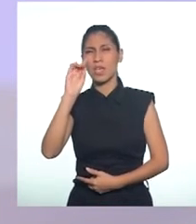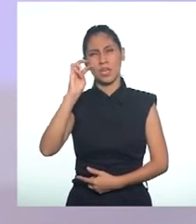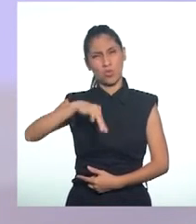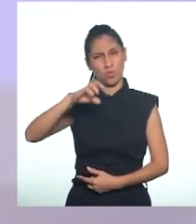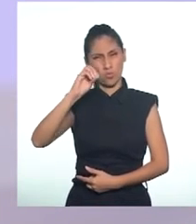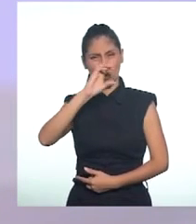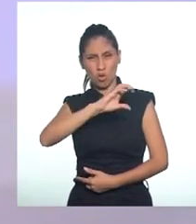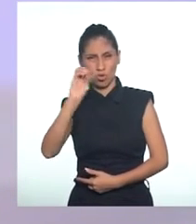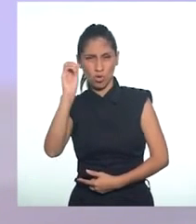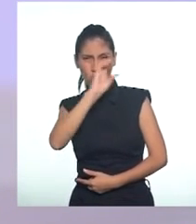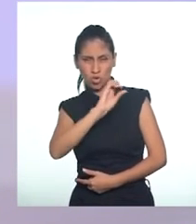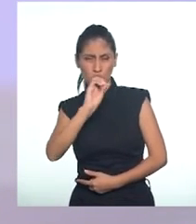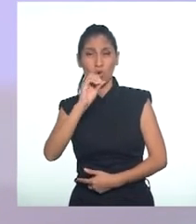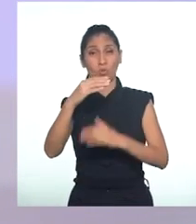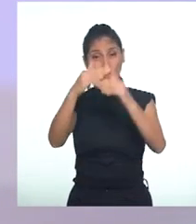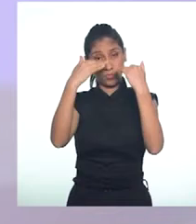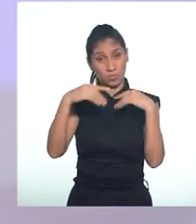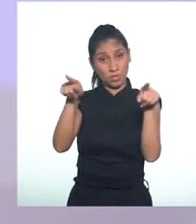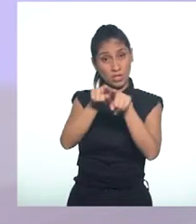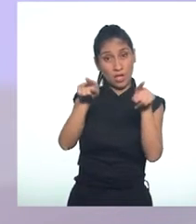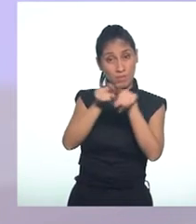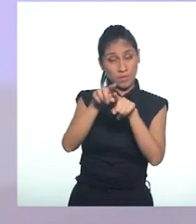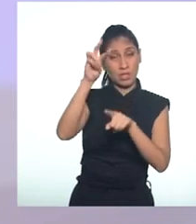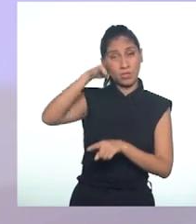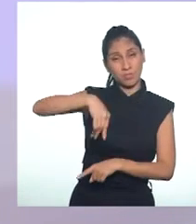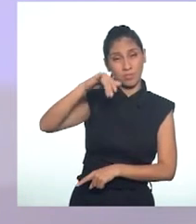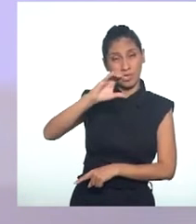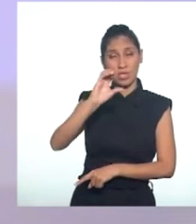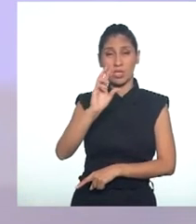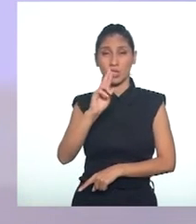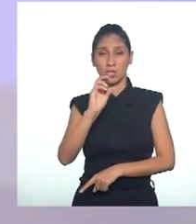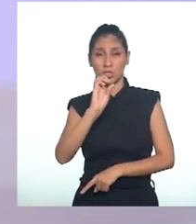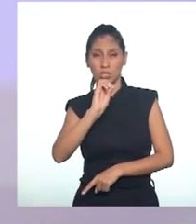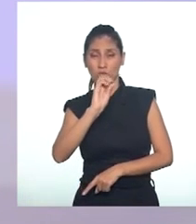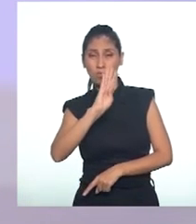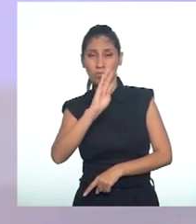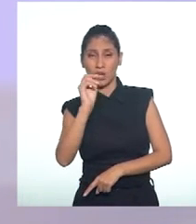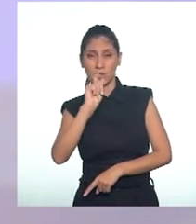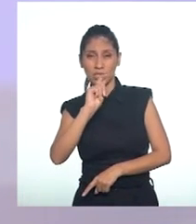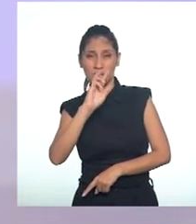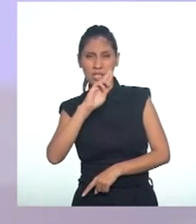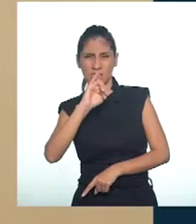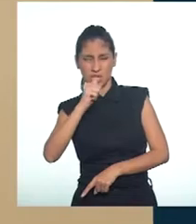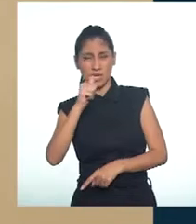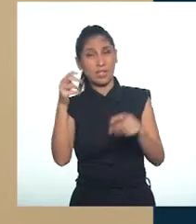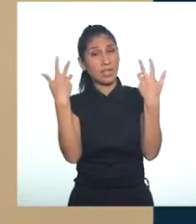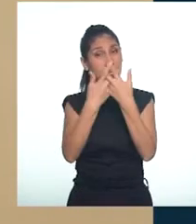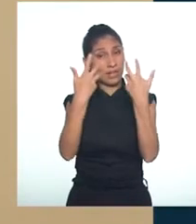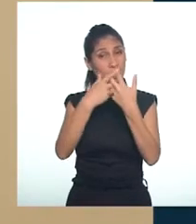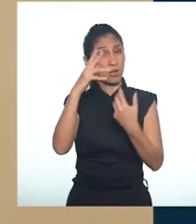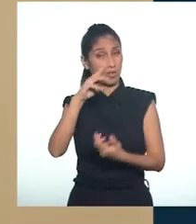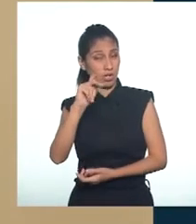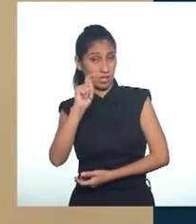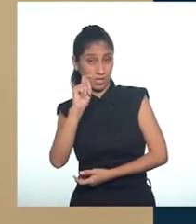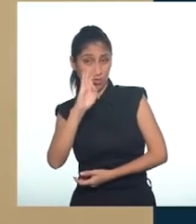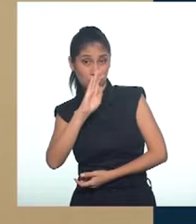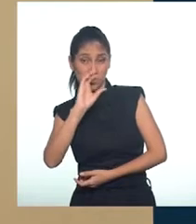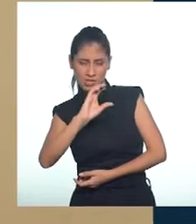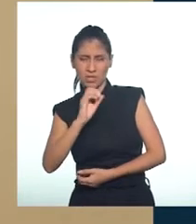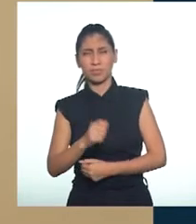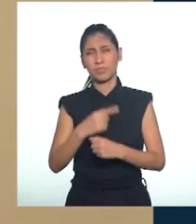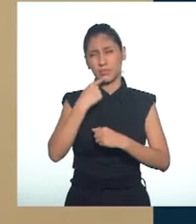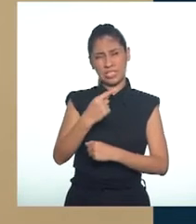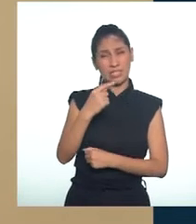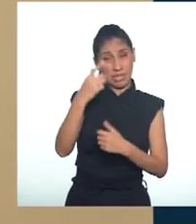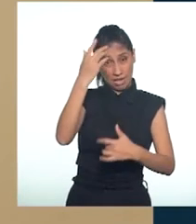la neumonía, y la Mycobacterium tuberculosis, que origina la tuberculosis. Se dice que la